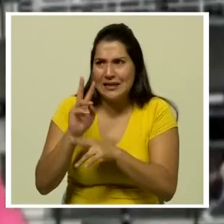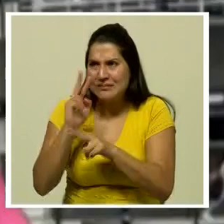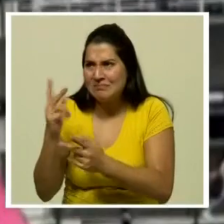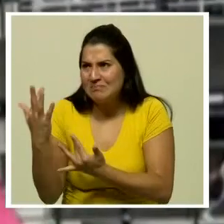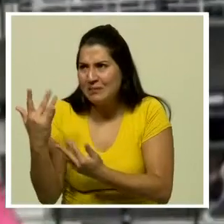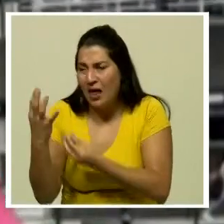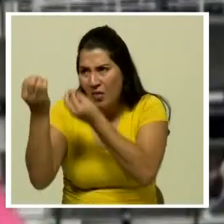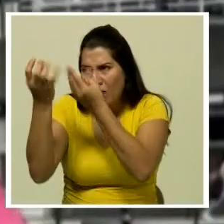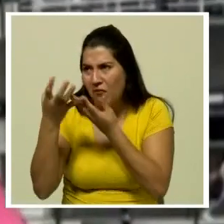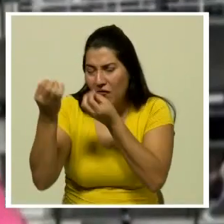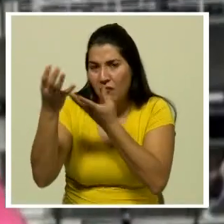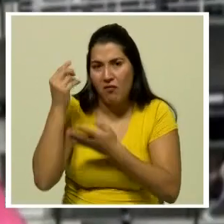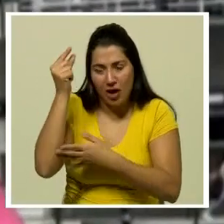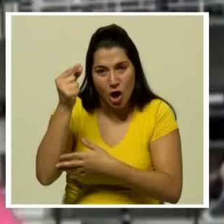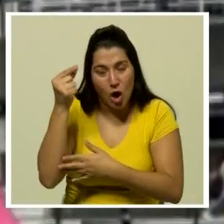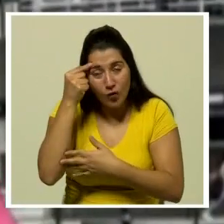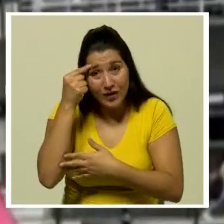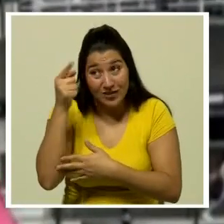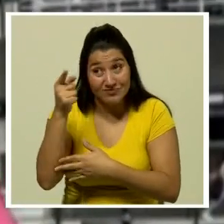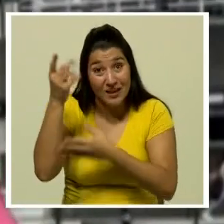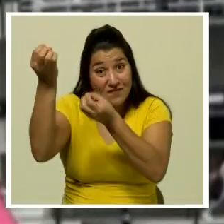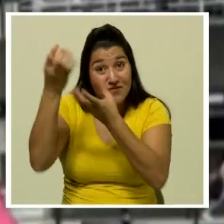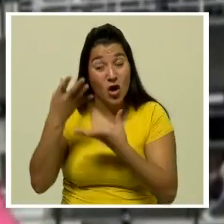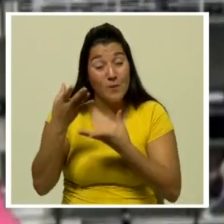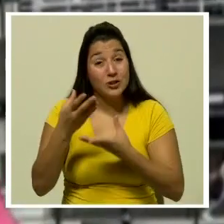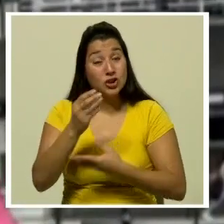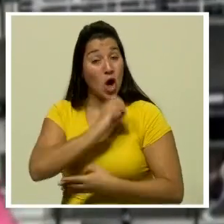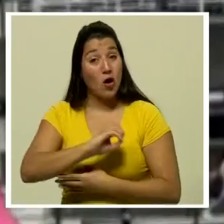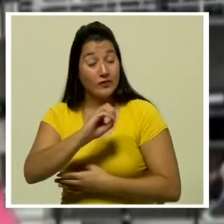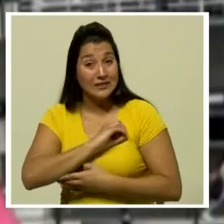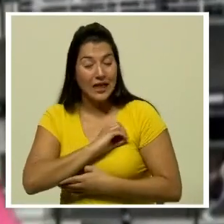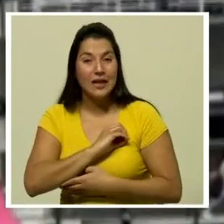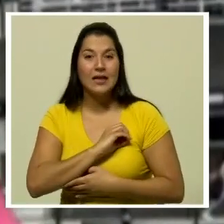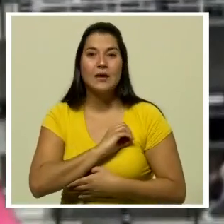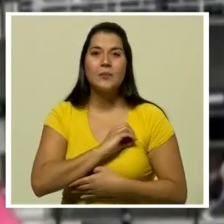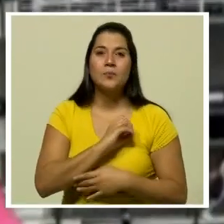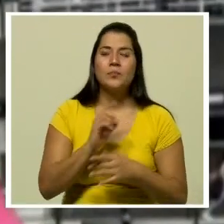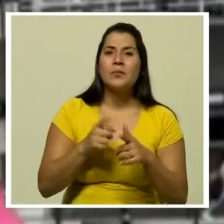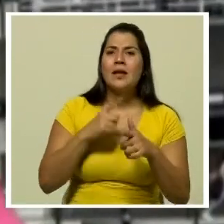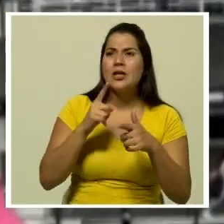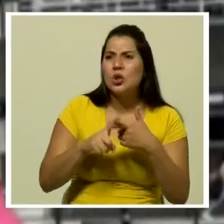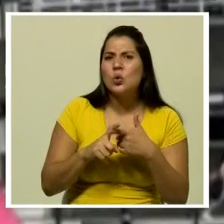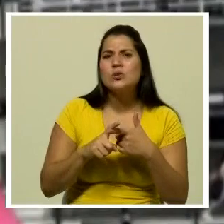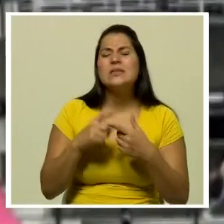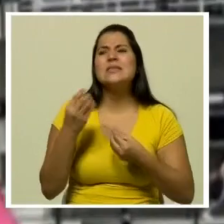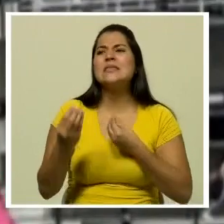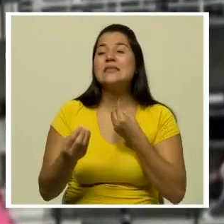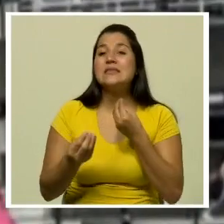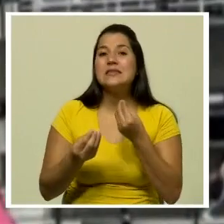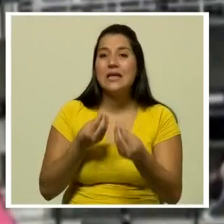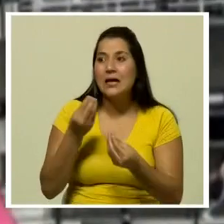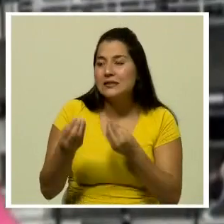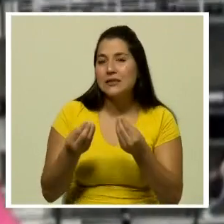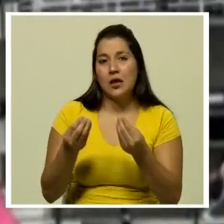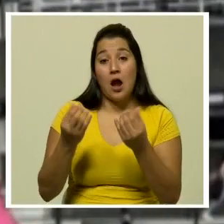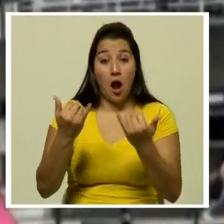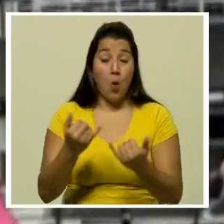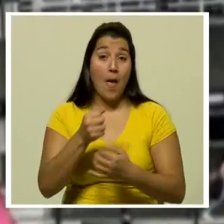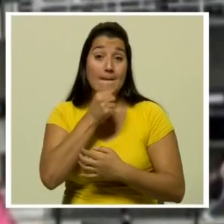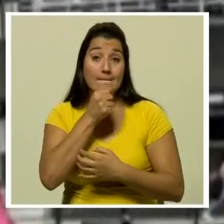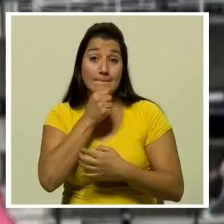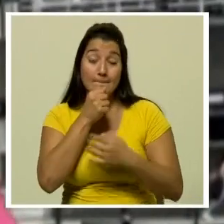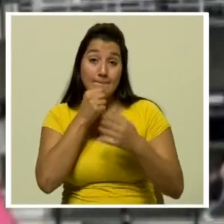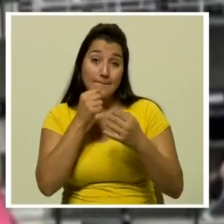le dice, o cada encargado de la crisis de salud, reunía a la prensa virtualmente, primero, que eso